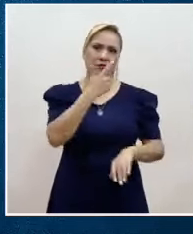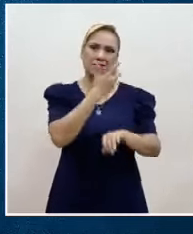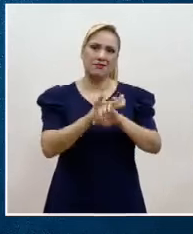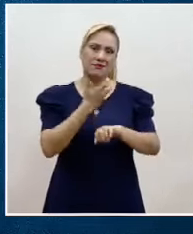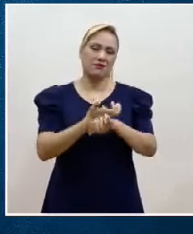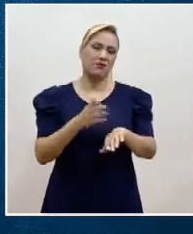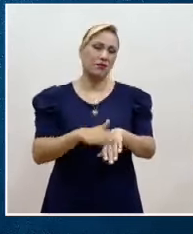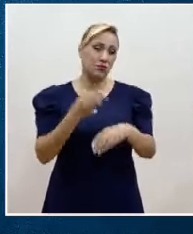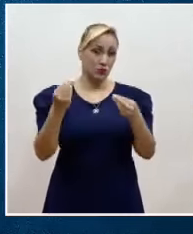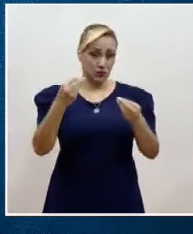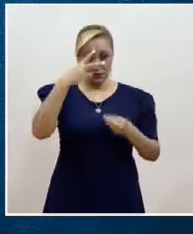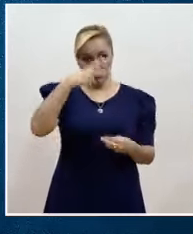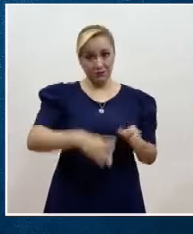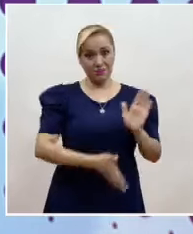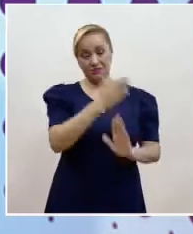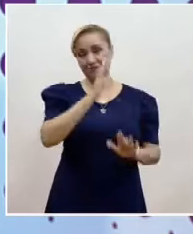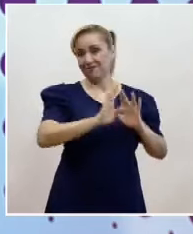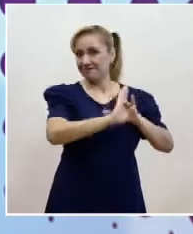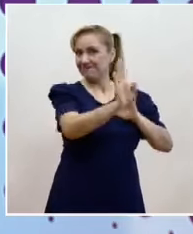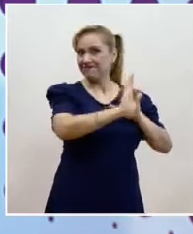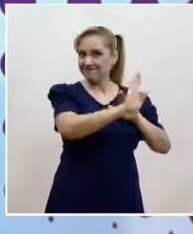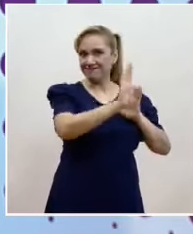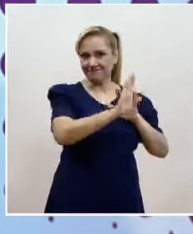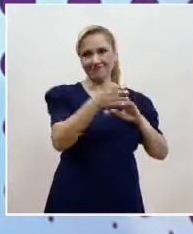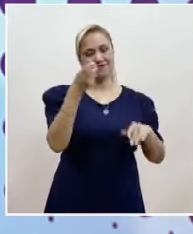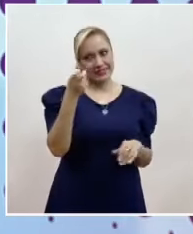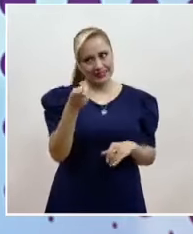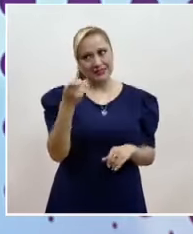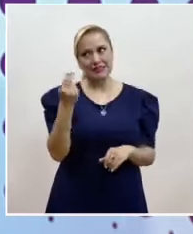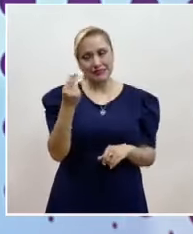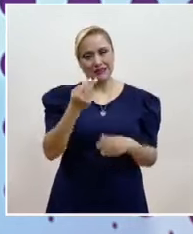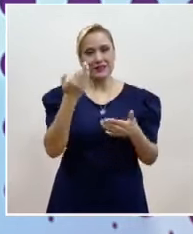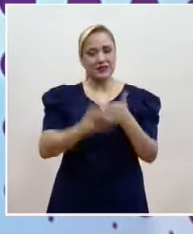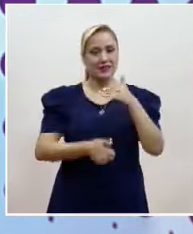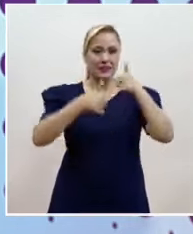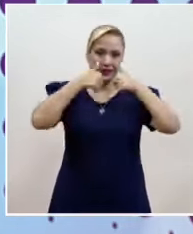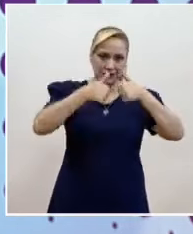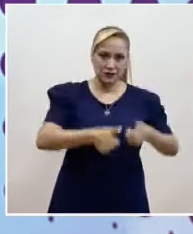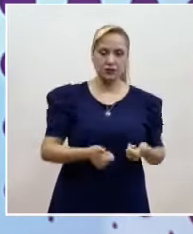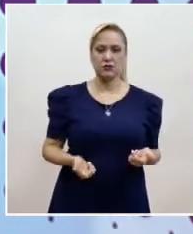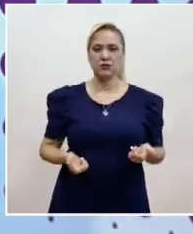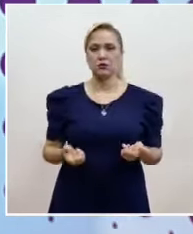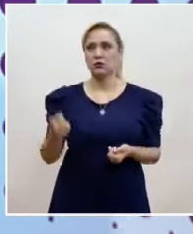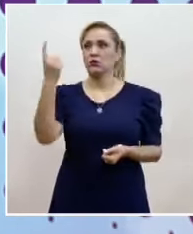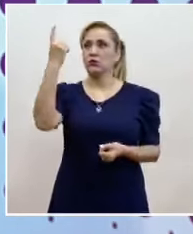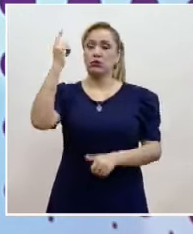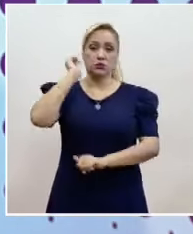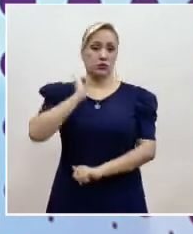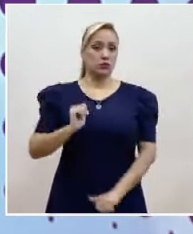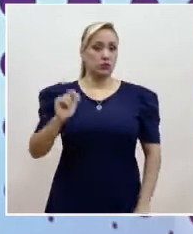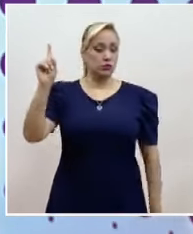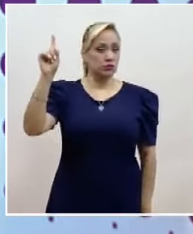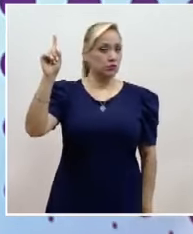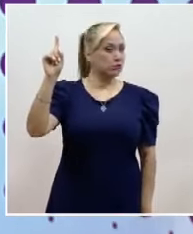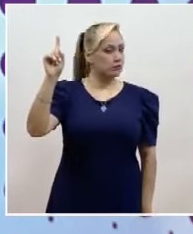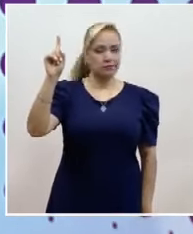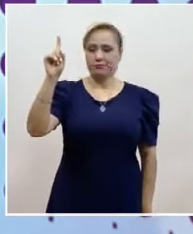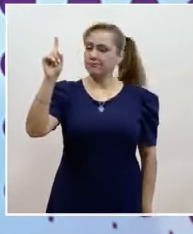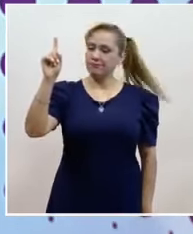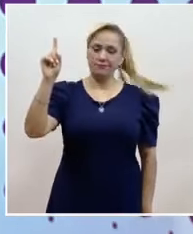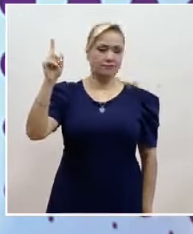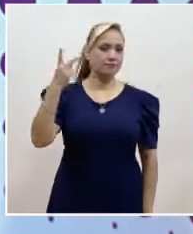por la cantidad de mexicanos que hay, pues un poco profundizar. Creo que ese es un reto que no solo es de una autoridad, esto también habrá que decirlo, ni de un solo